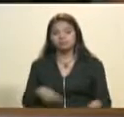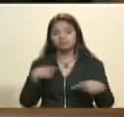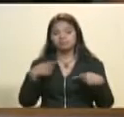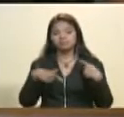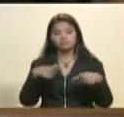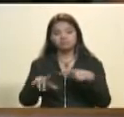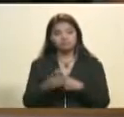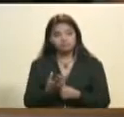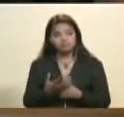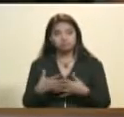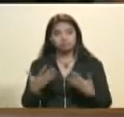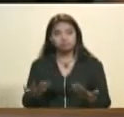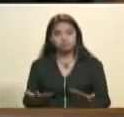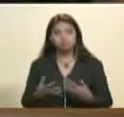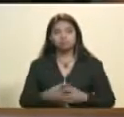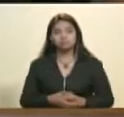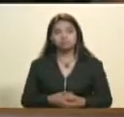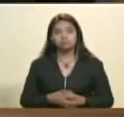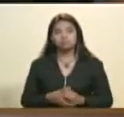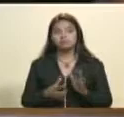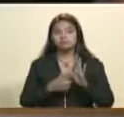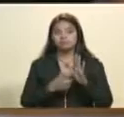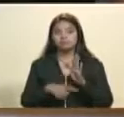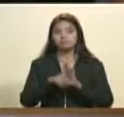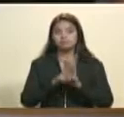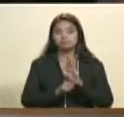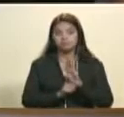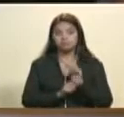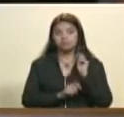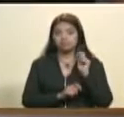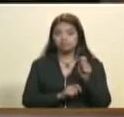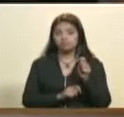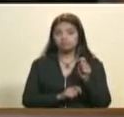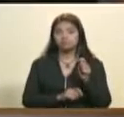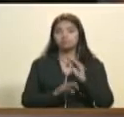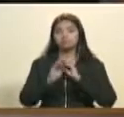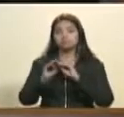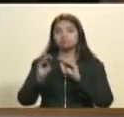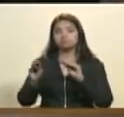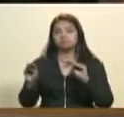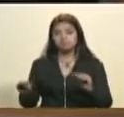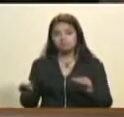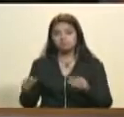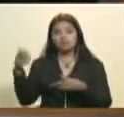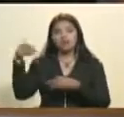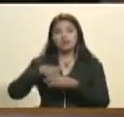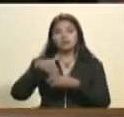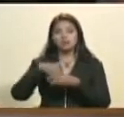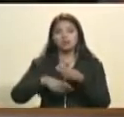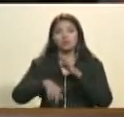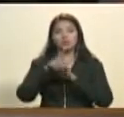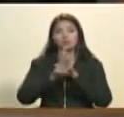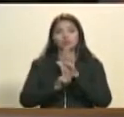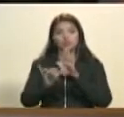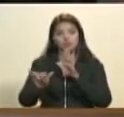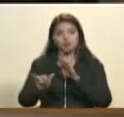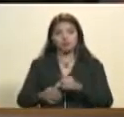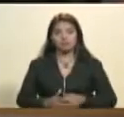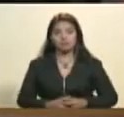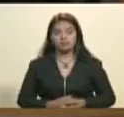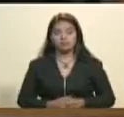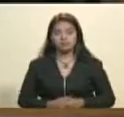consecuencia de su facultad constitucional y legal de convocar a la elección de la Asamblea Nacional